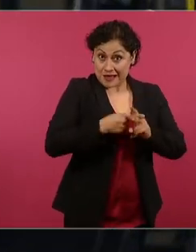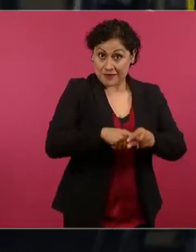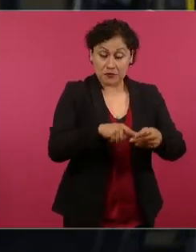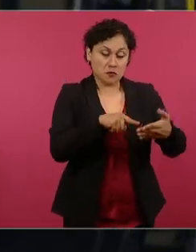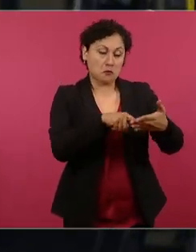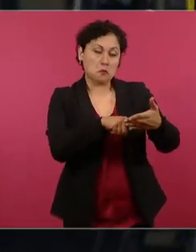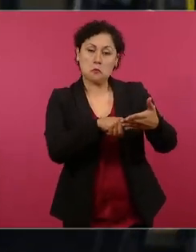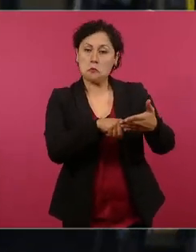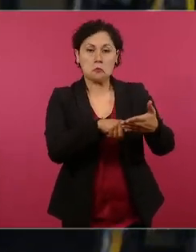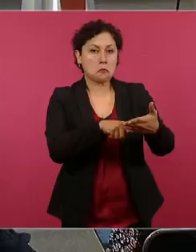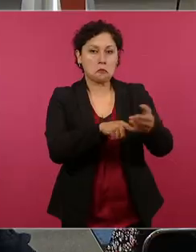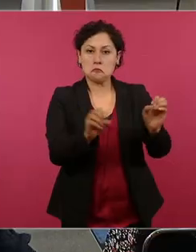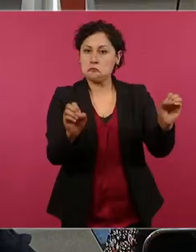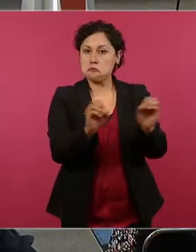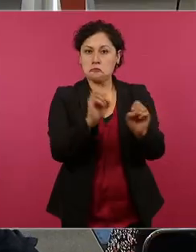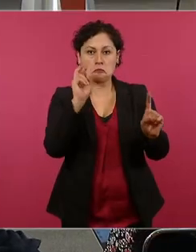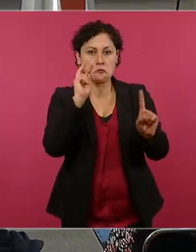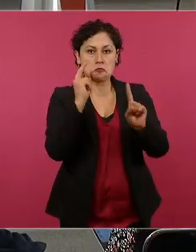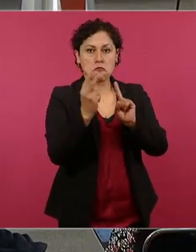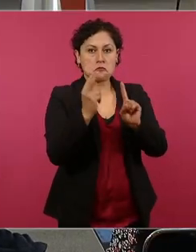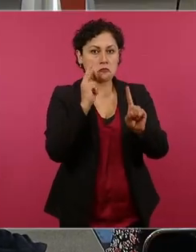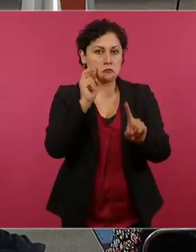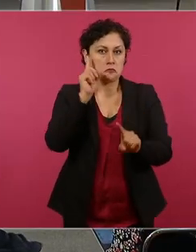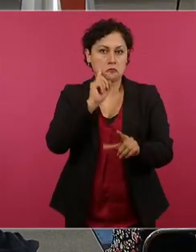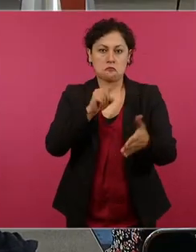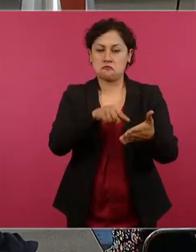esta condición.